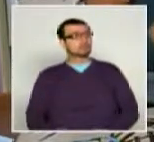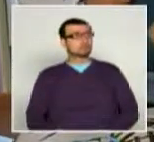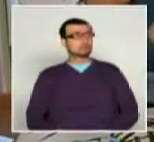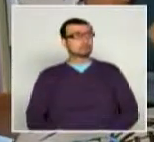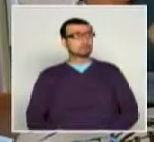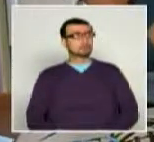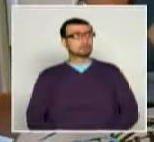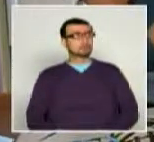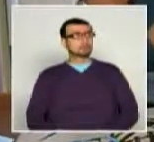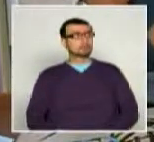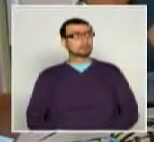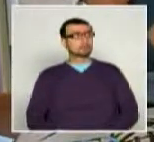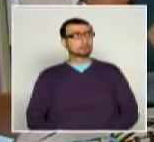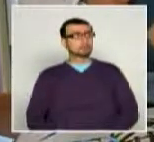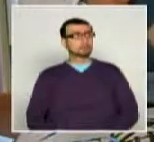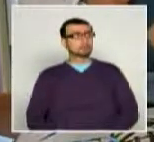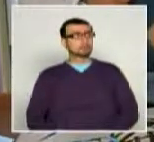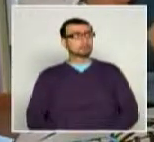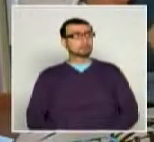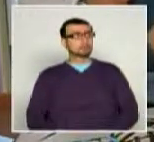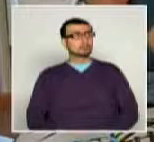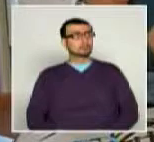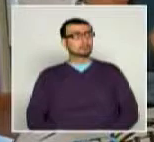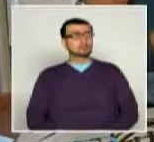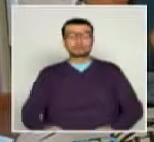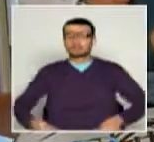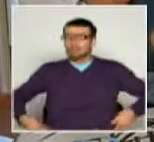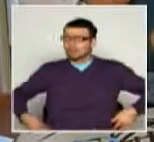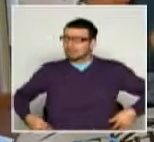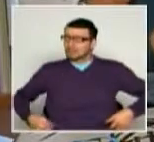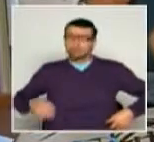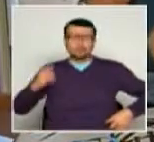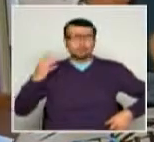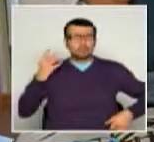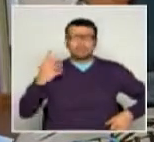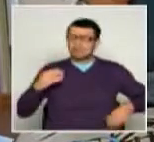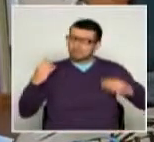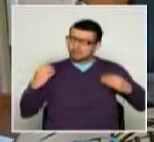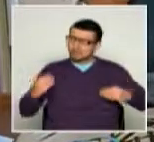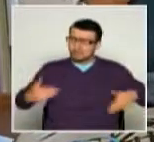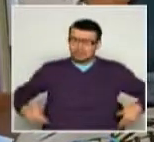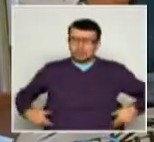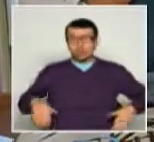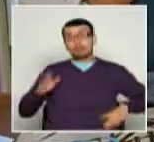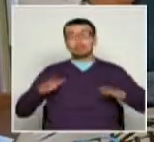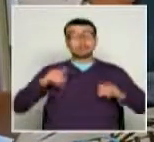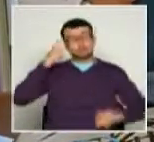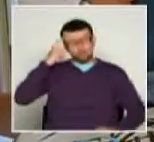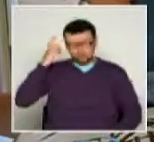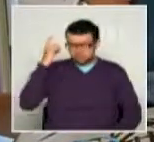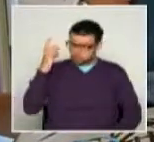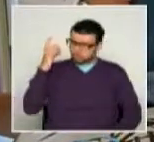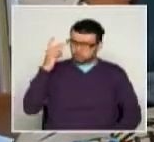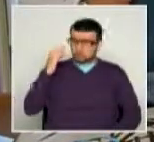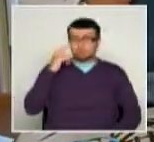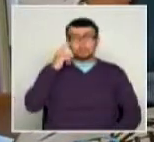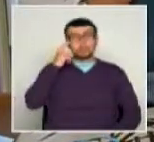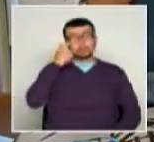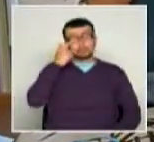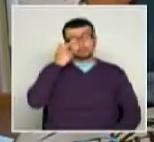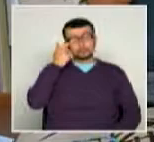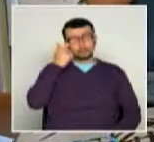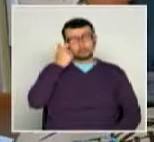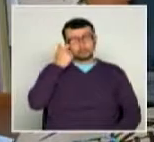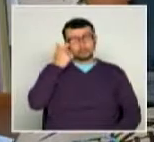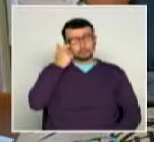cintura, mucho. Y a veces de pronto dolor de cabeza. Yo voy a hacer un